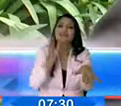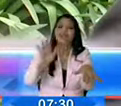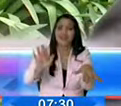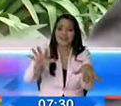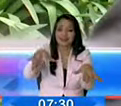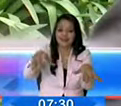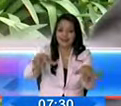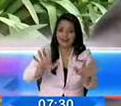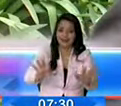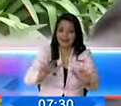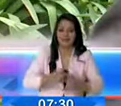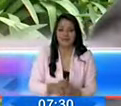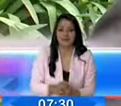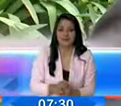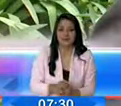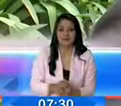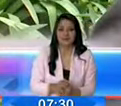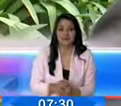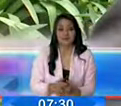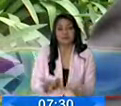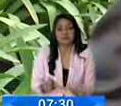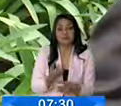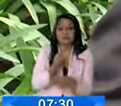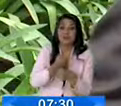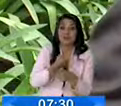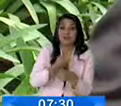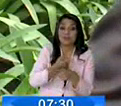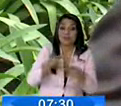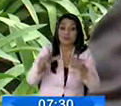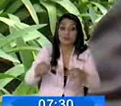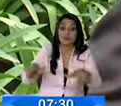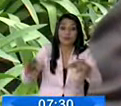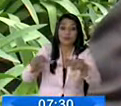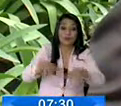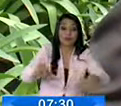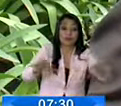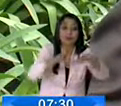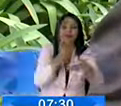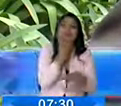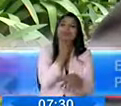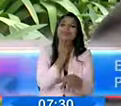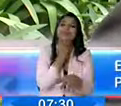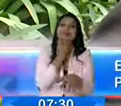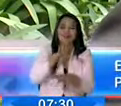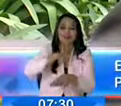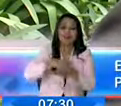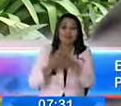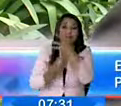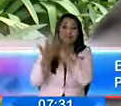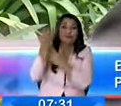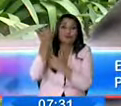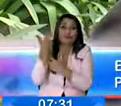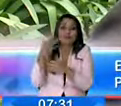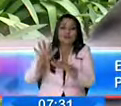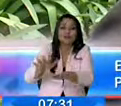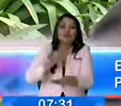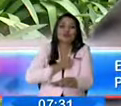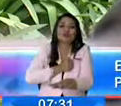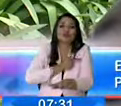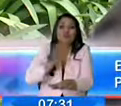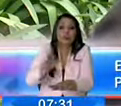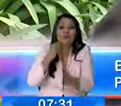esta zona, aduciendo evidentemente que toda esa zona era israelí históricamente. Ellos hablan inclusive de